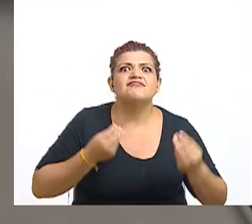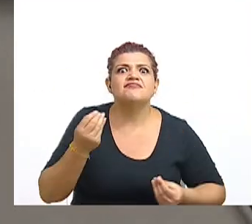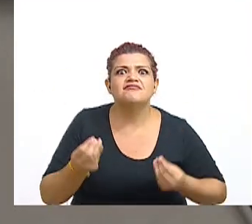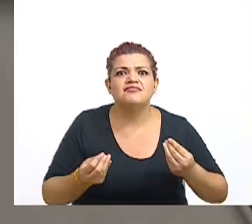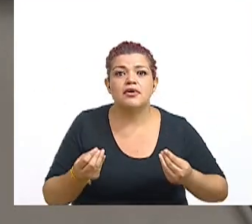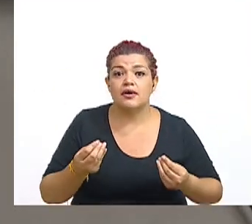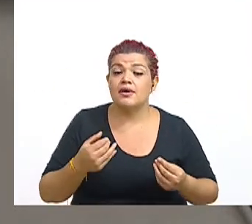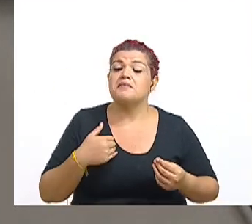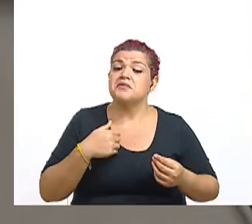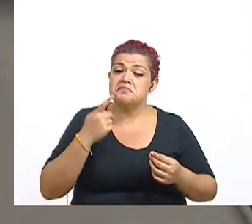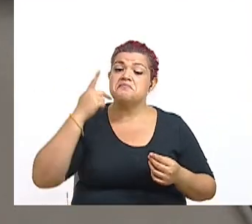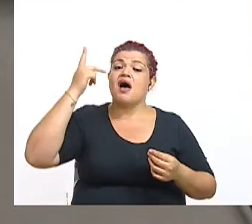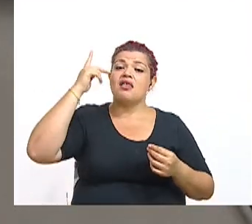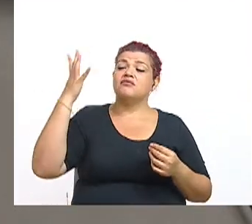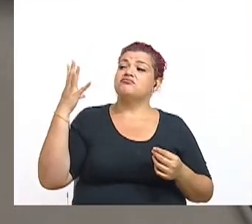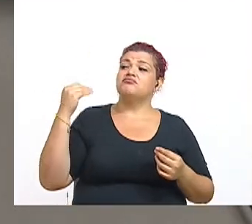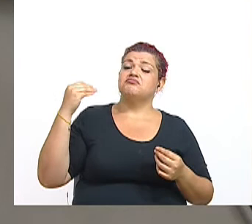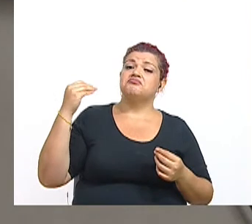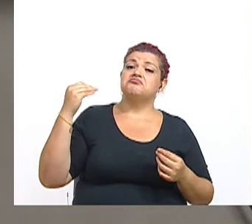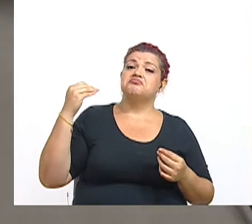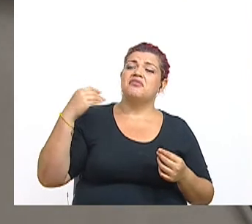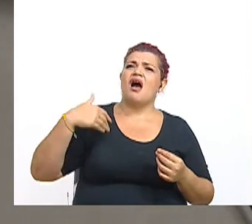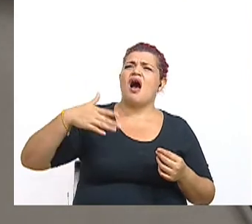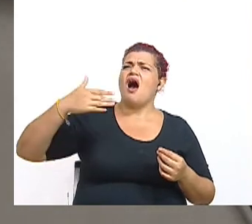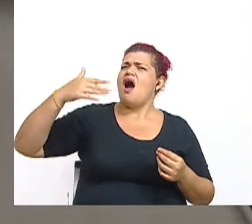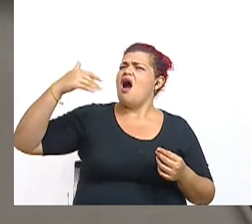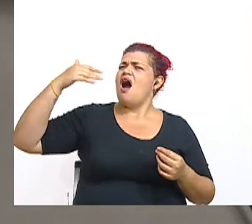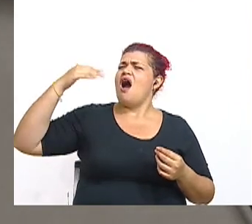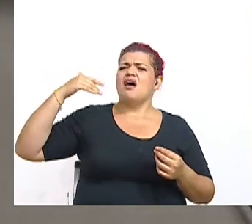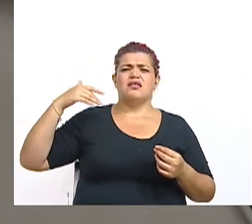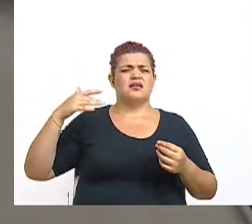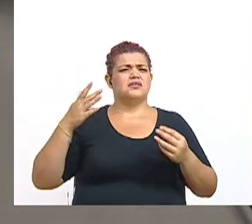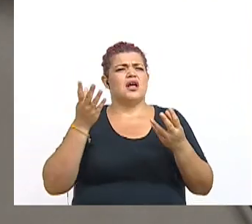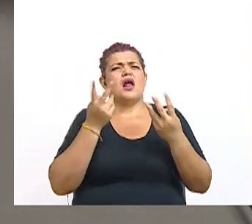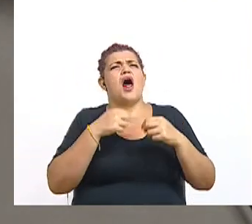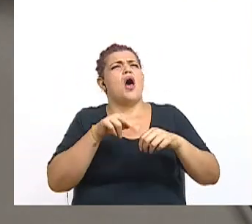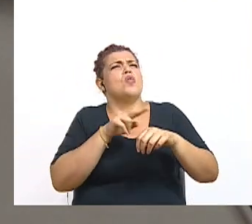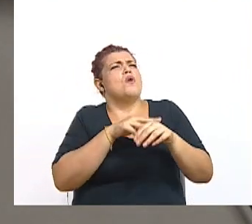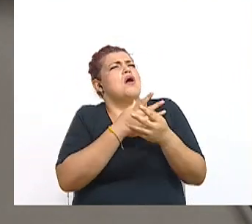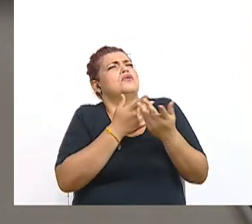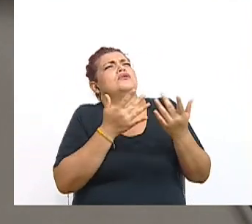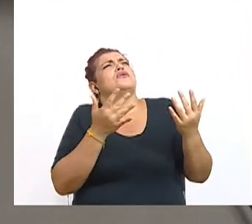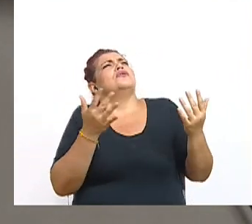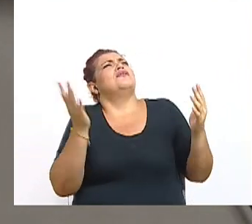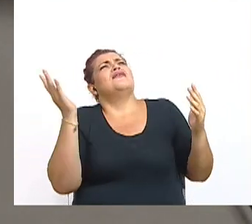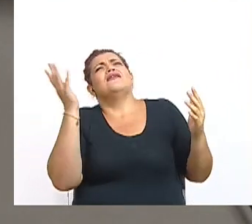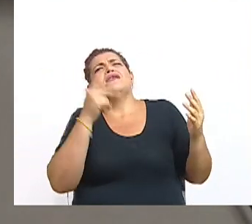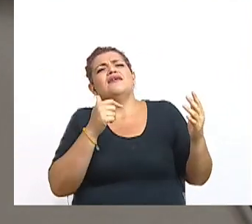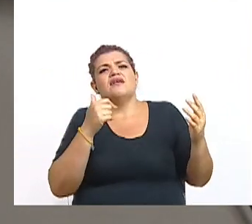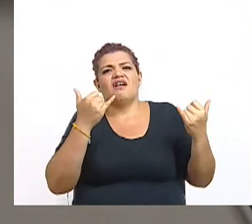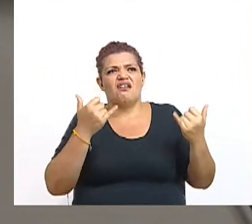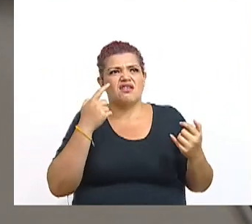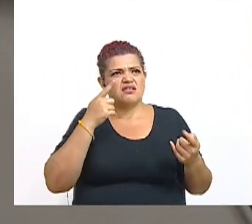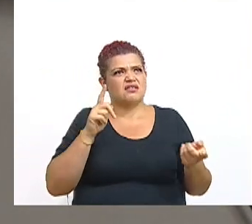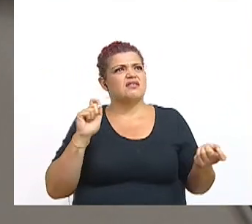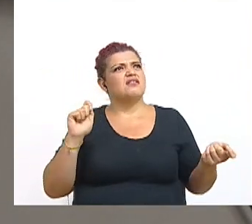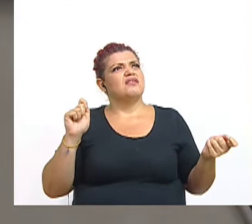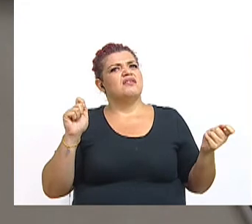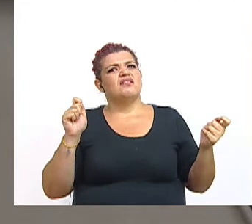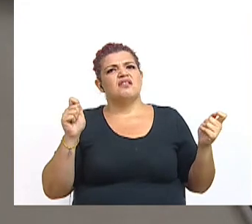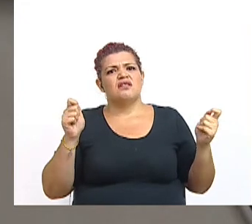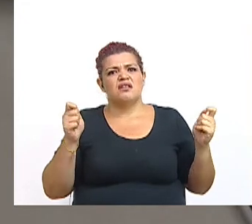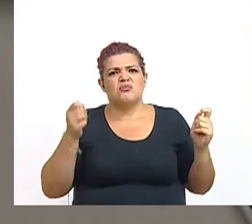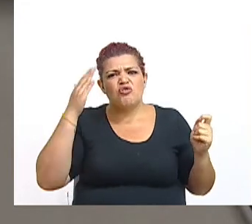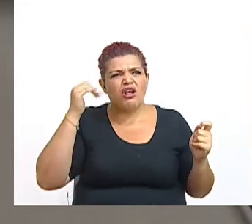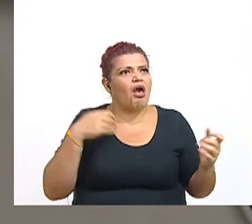Mis padres me cuentan sobre las maravillosas atracciones naturales de mi país, pero aún así veo cómo han ido en gran decadencia por nuestra sociedad consumista